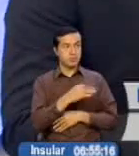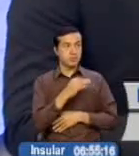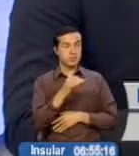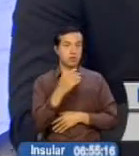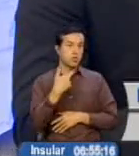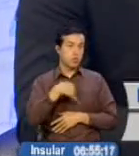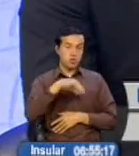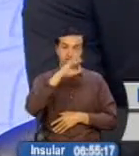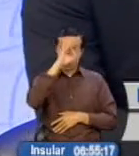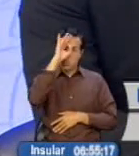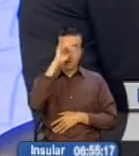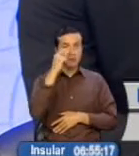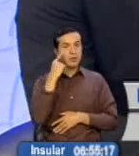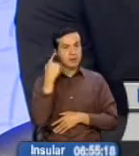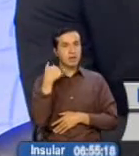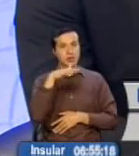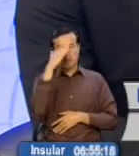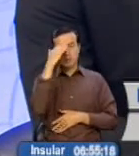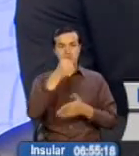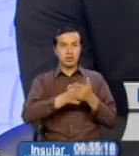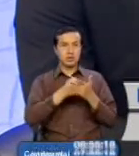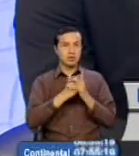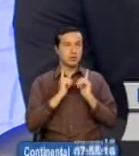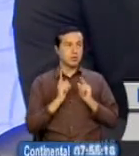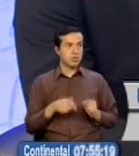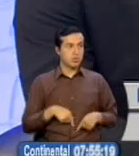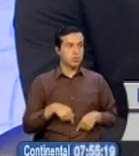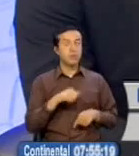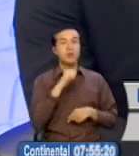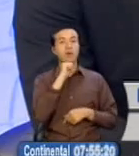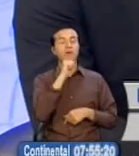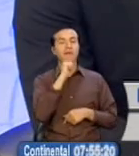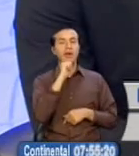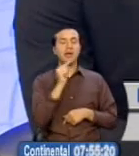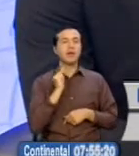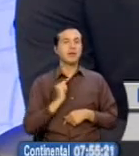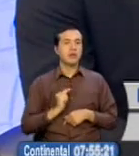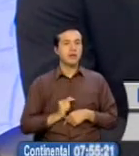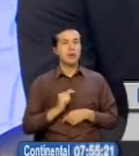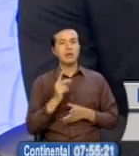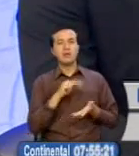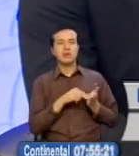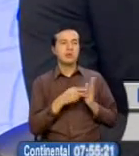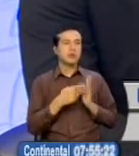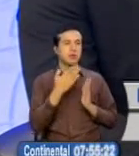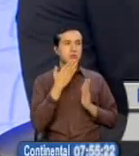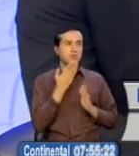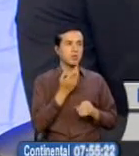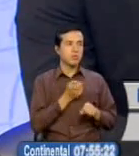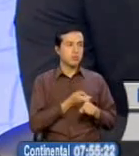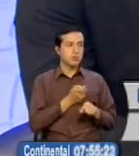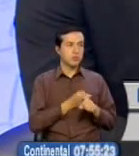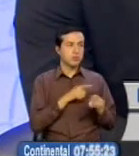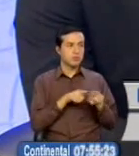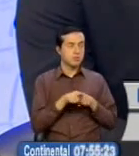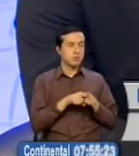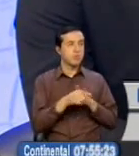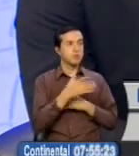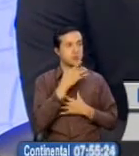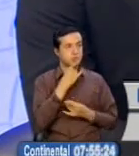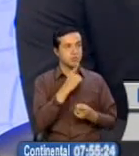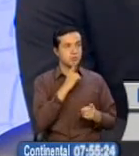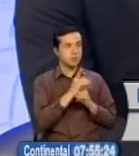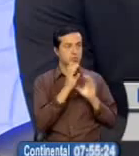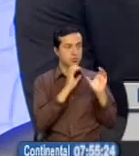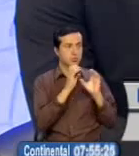poco de ella, había escuchado del Reto Salud, pero no conocía detalle de qué se trataba específicamente la competición. Así que me ha dado gusto